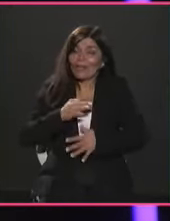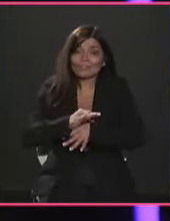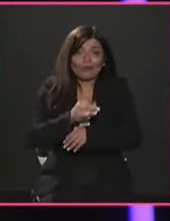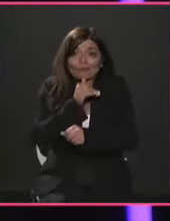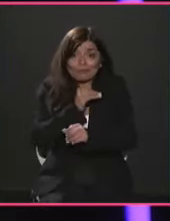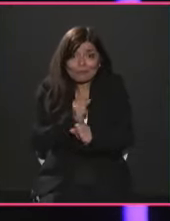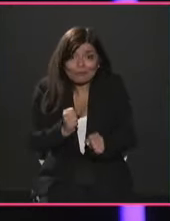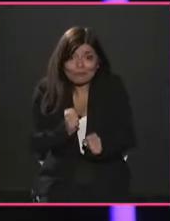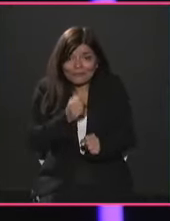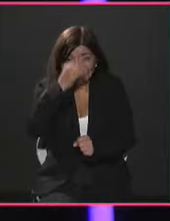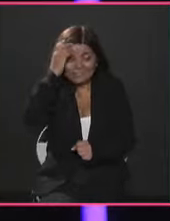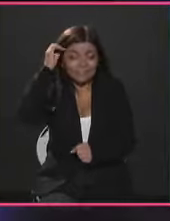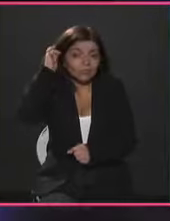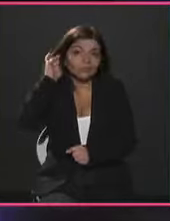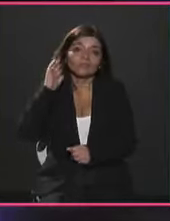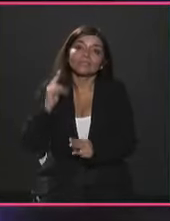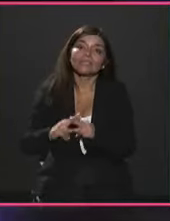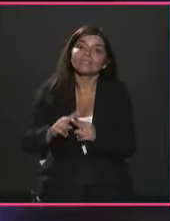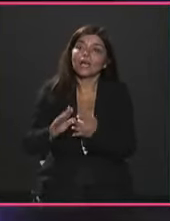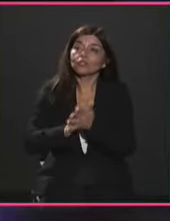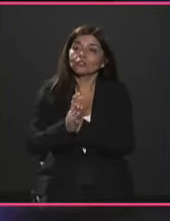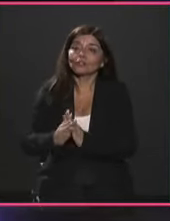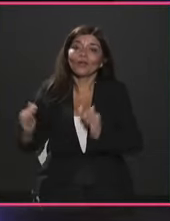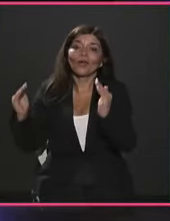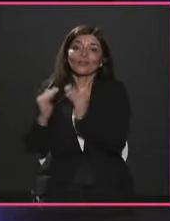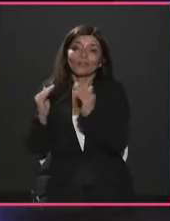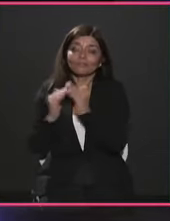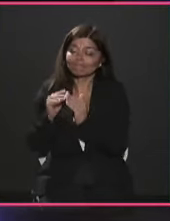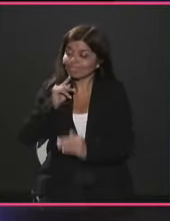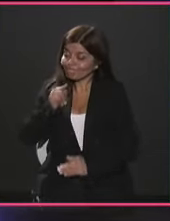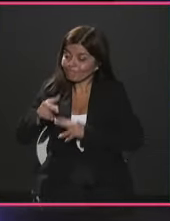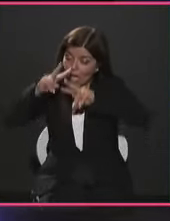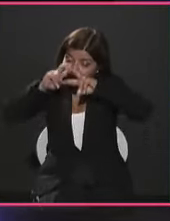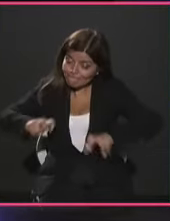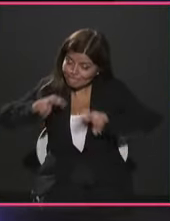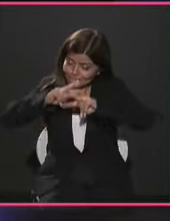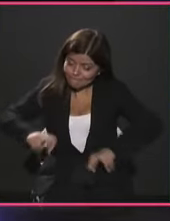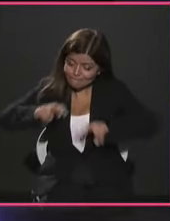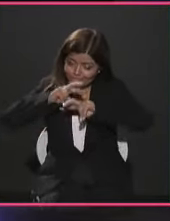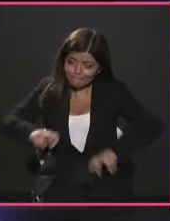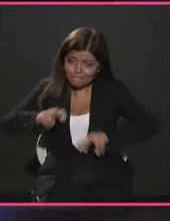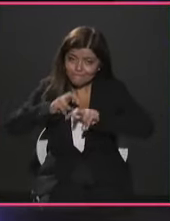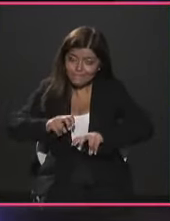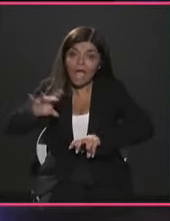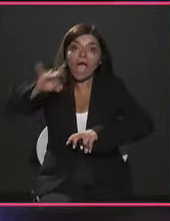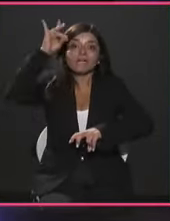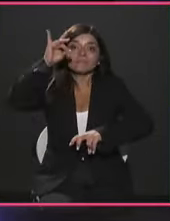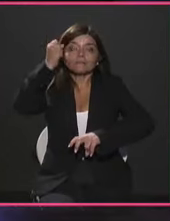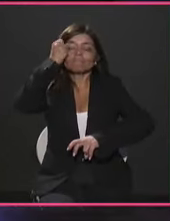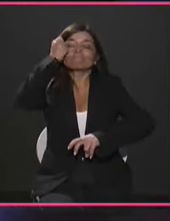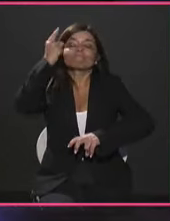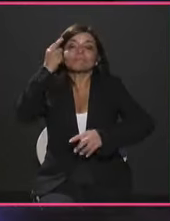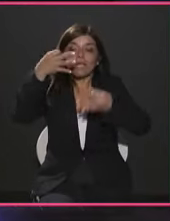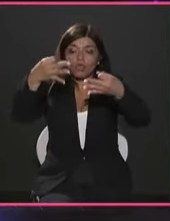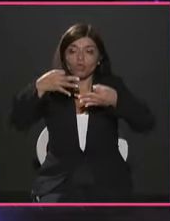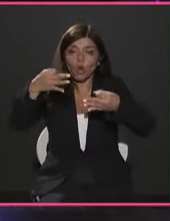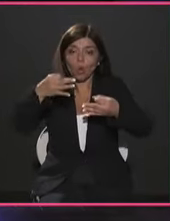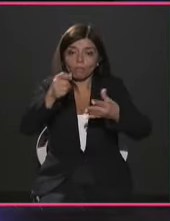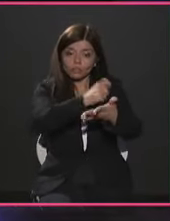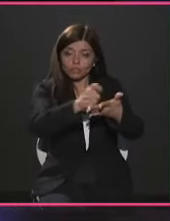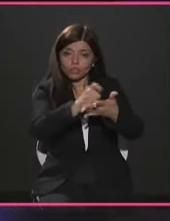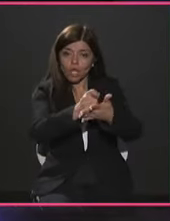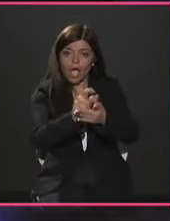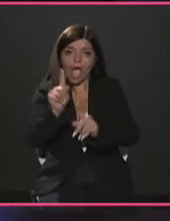doctora hice lo que todos harían fui a mi casa y me puse a investigar por mi cuenta propia descubrí este documento escrito por